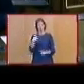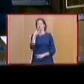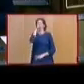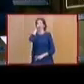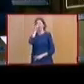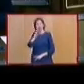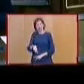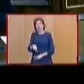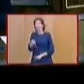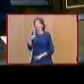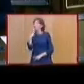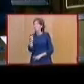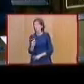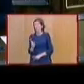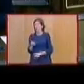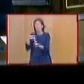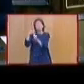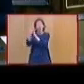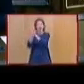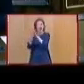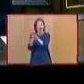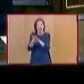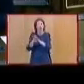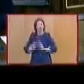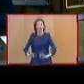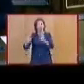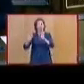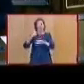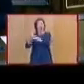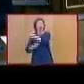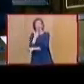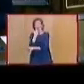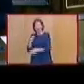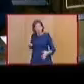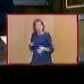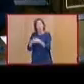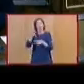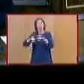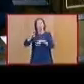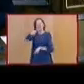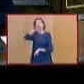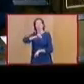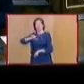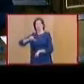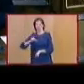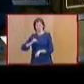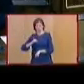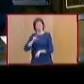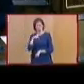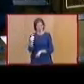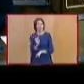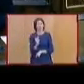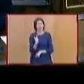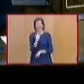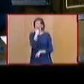referencia a una actuación especial y diferente del Gobierno en aquellas comunidades autónomas que estamos casi 10 puntos por